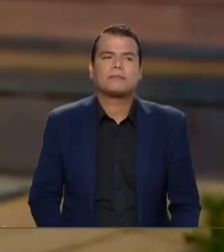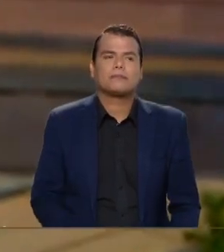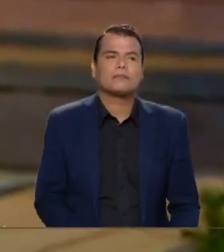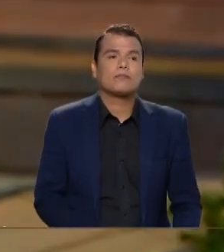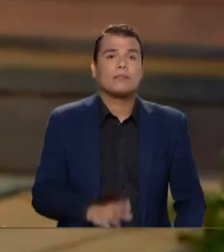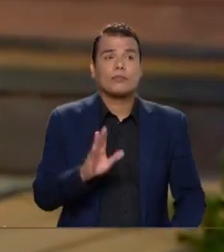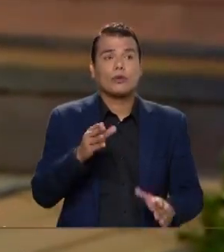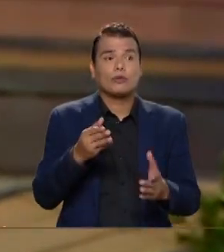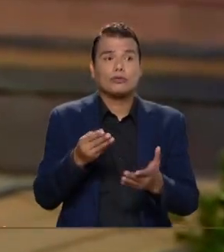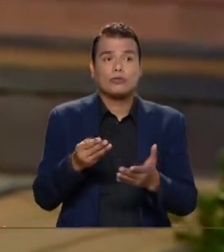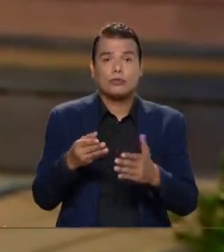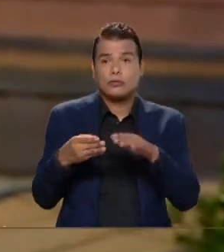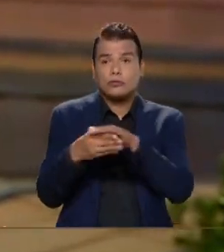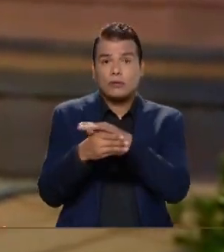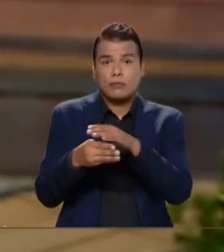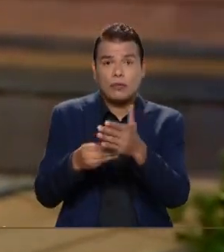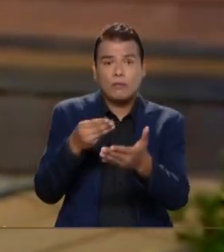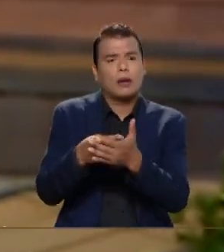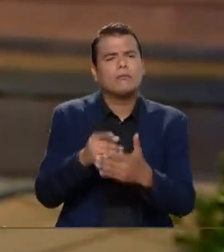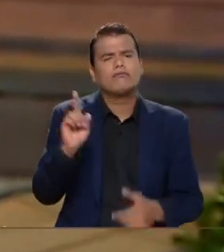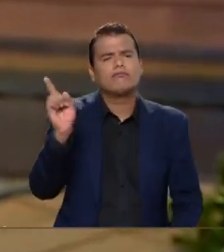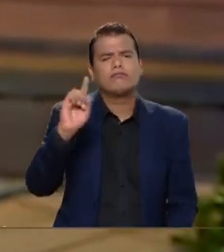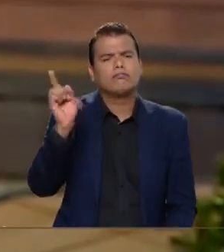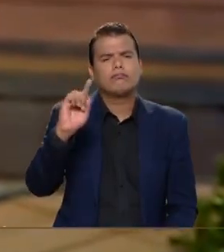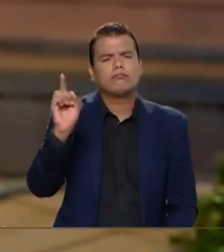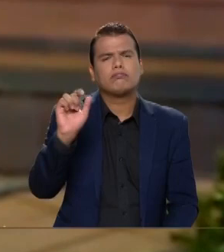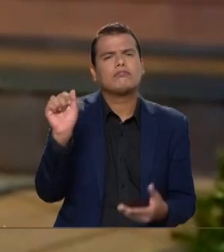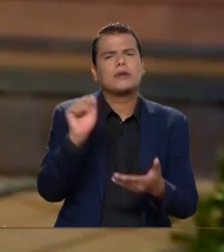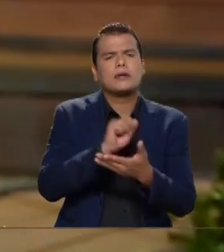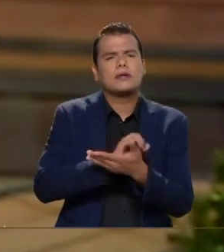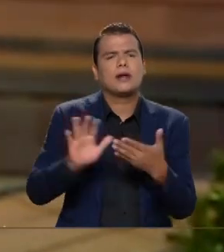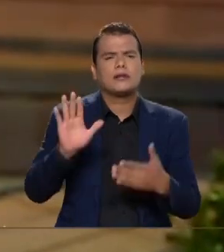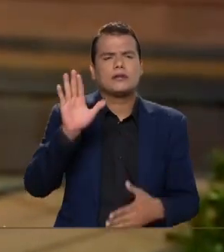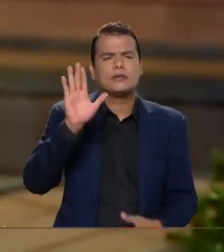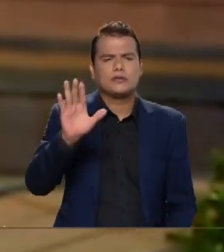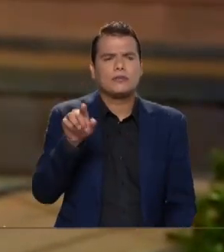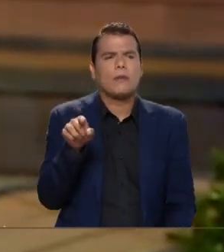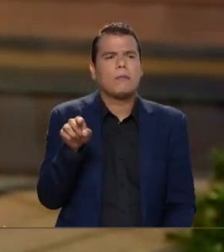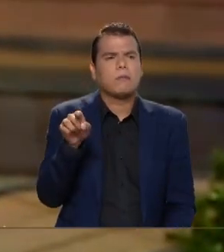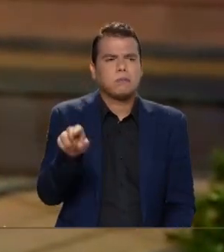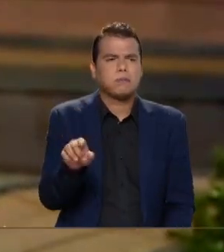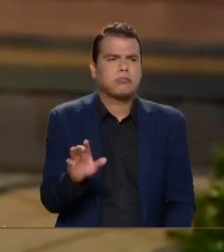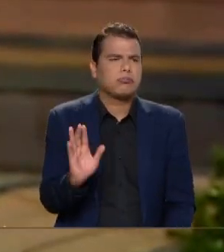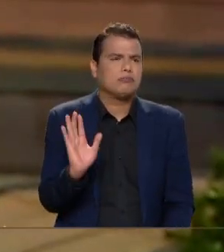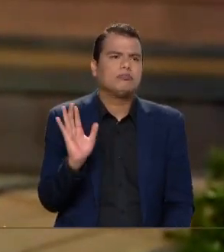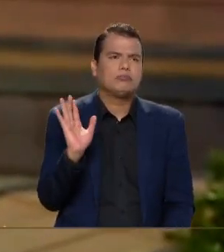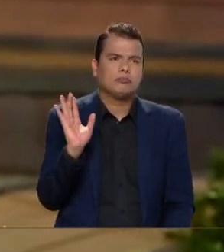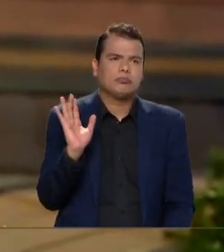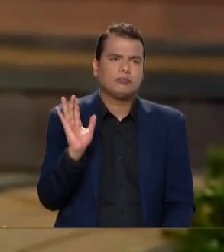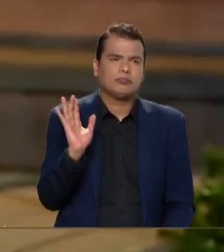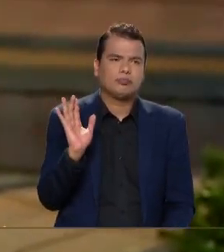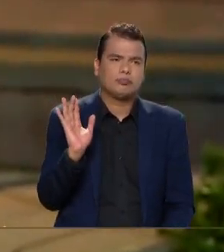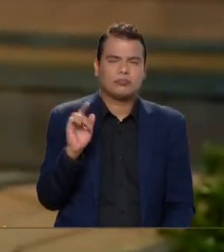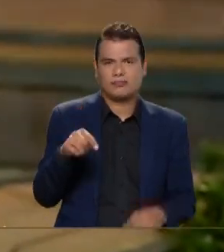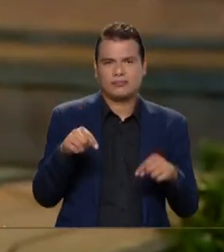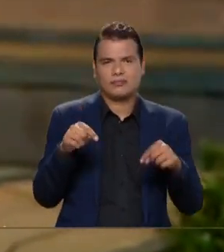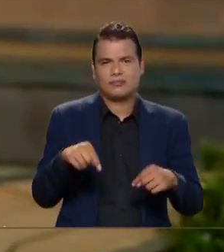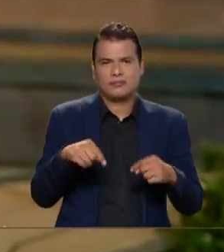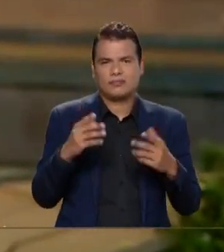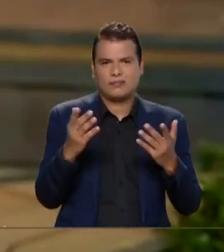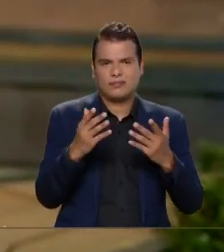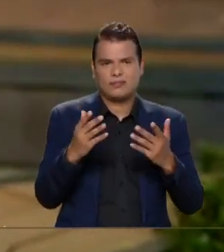La entrada, por supuesto, a la FIL Cali es totalmente libre para quienes deseen venir aquí al Boulevard del